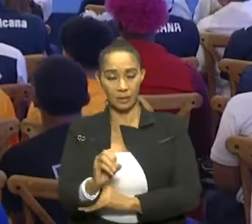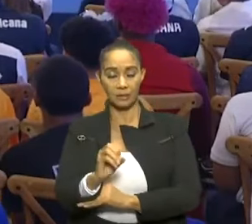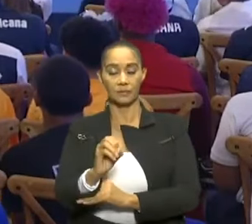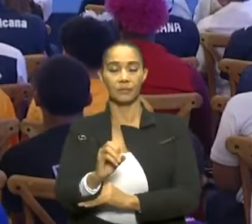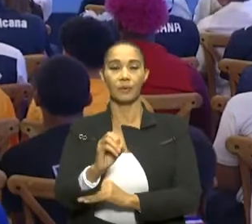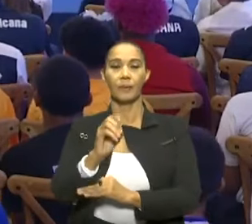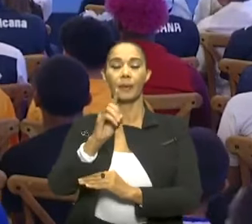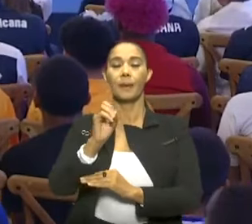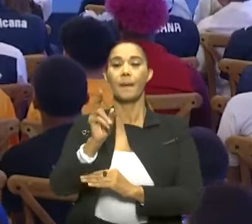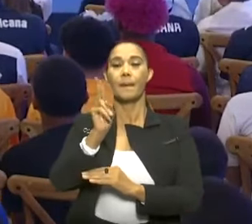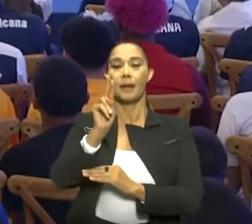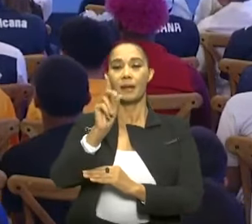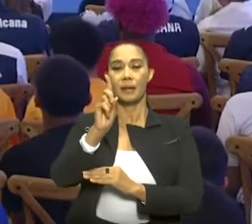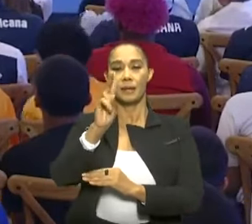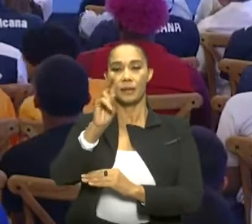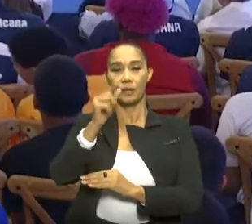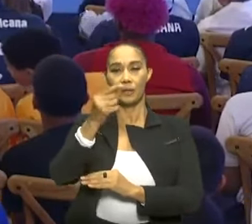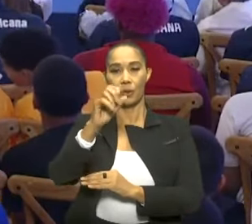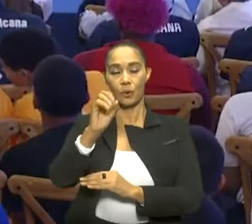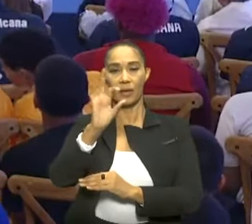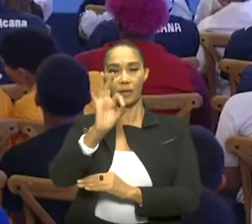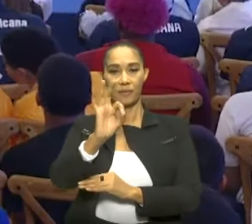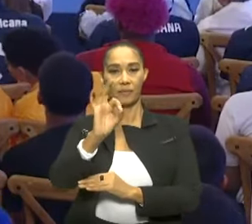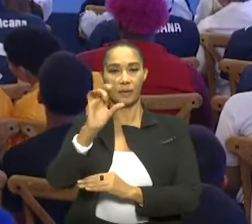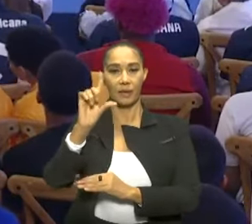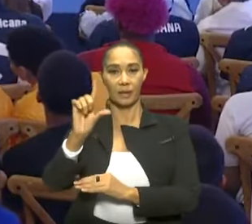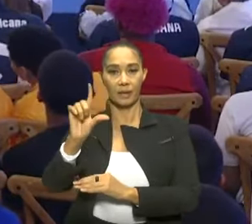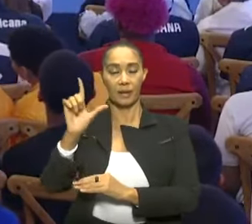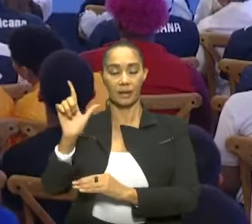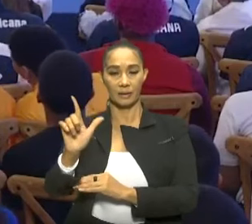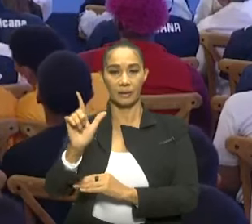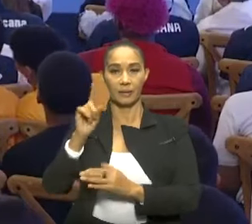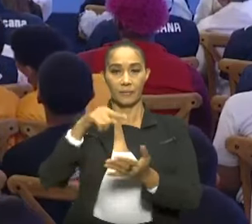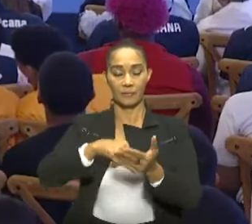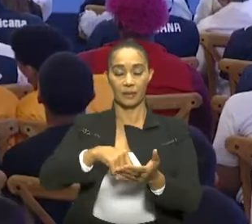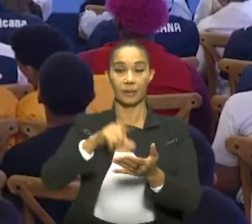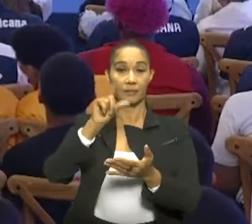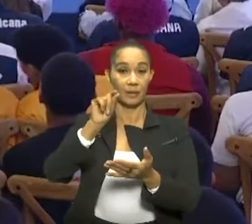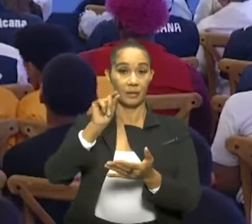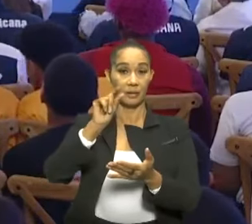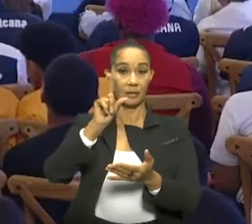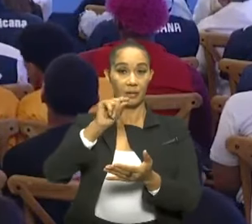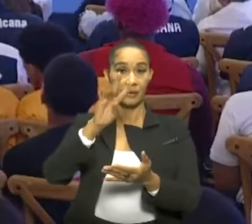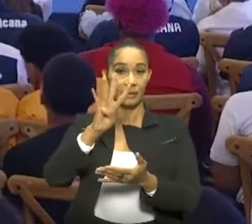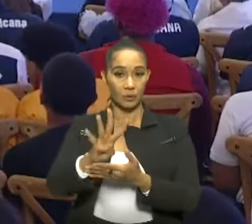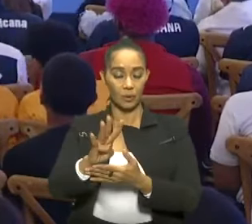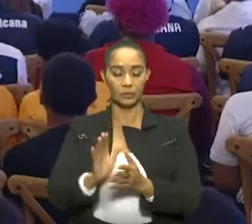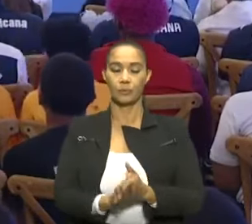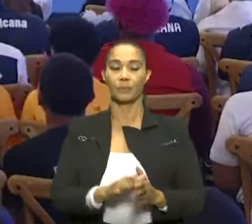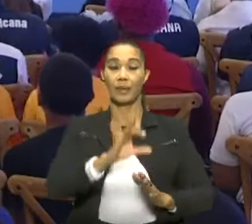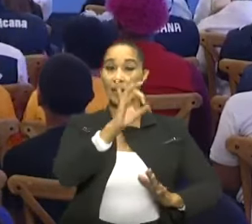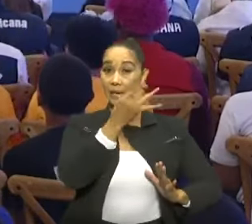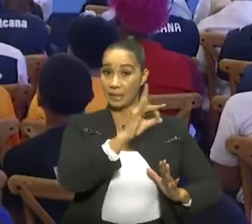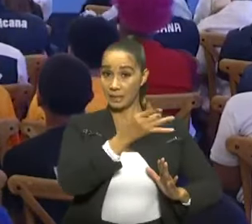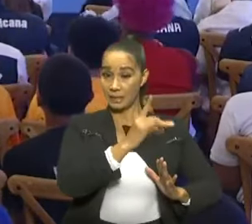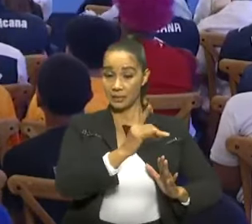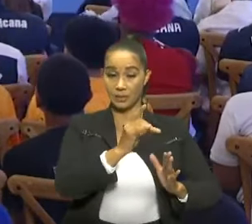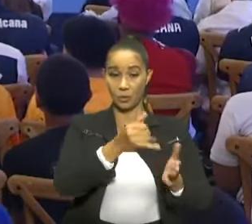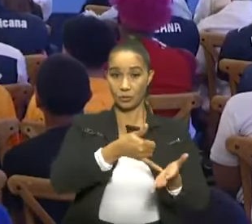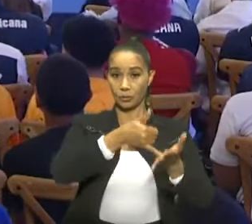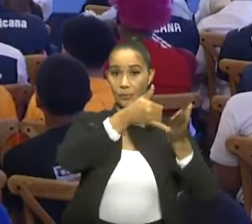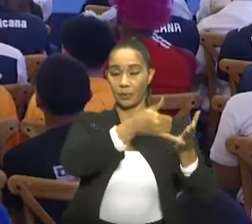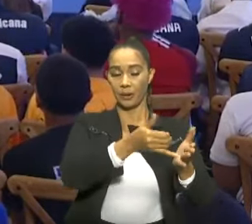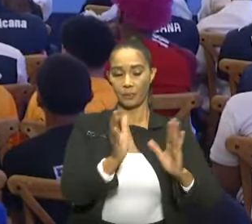League 2024, FLL, de 18 premios, 9 fueron ganadores